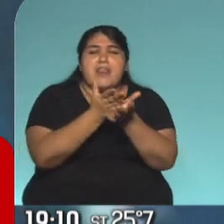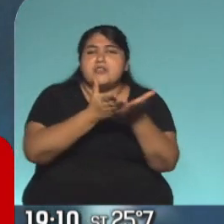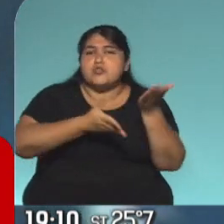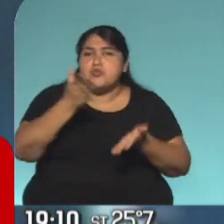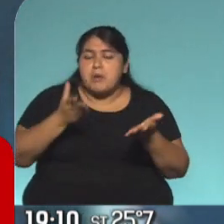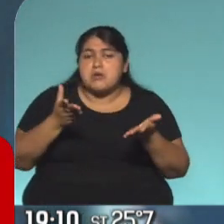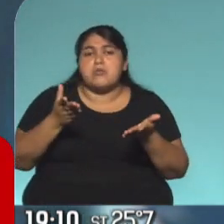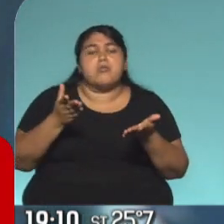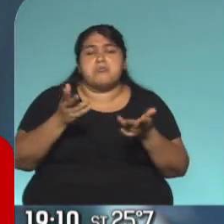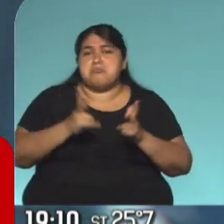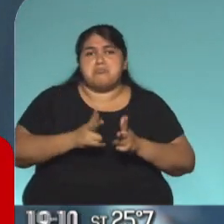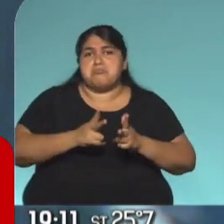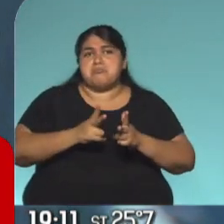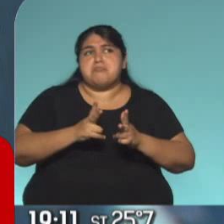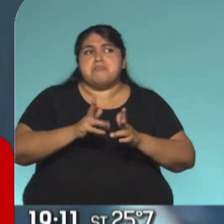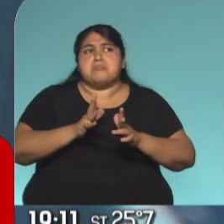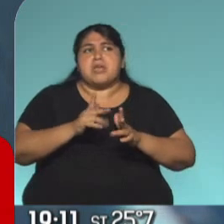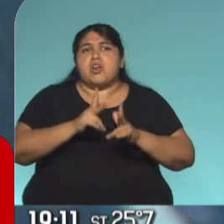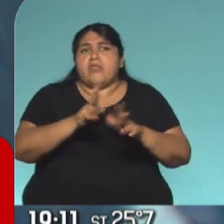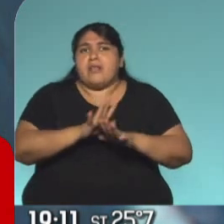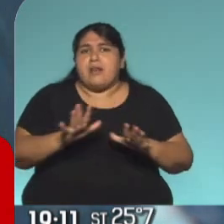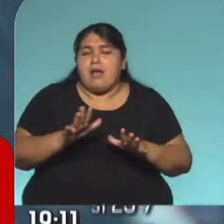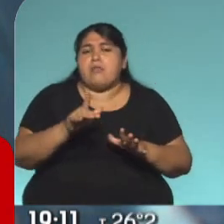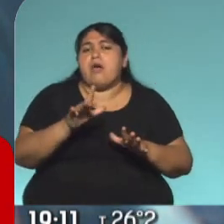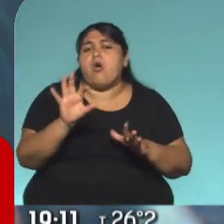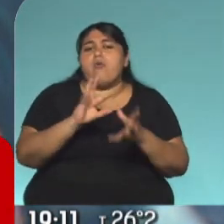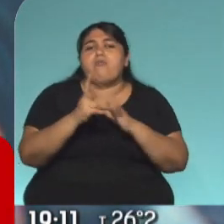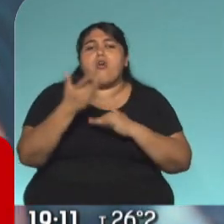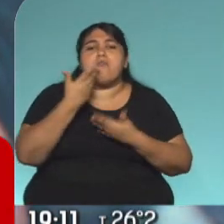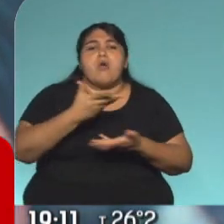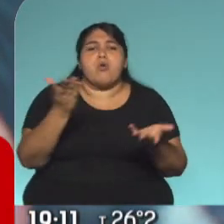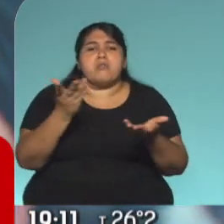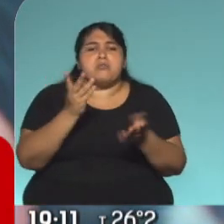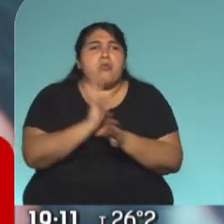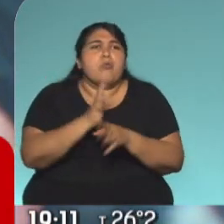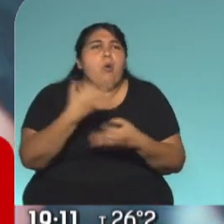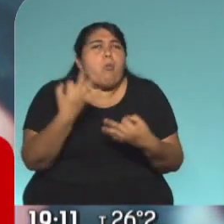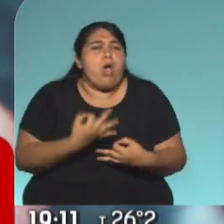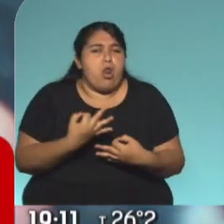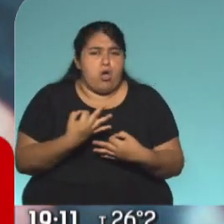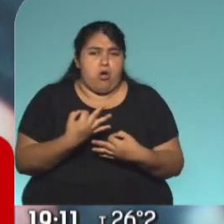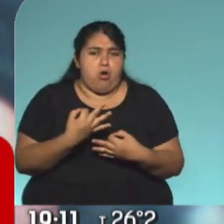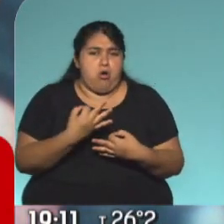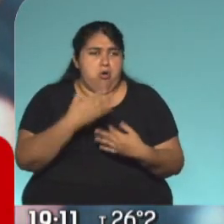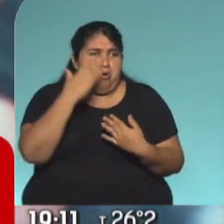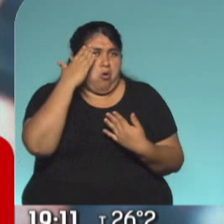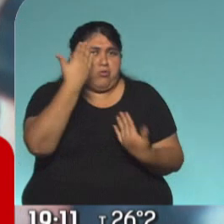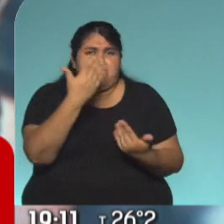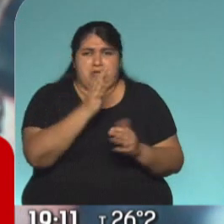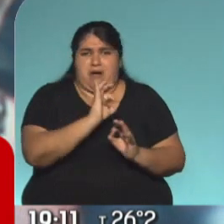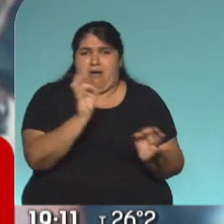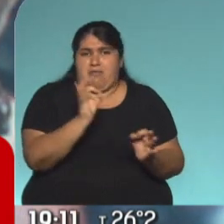simultánea, ninguna se manifestó ni siquiera en un modo amable hacia la muerte del